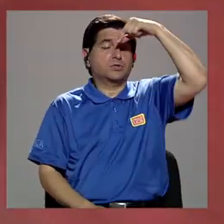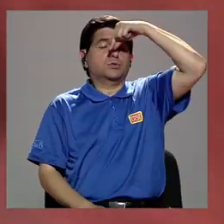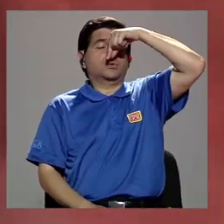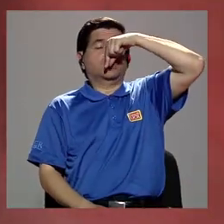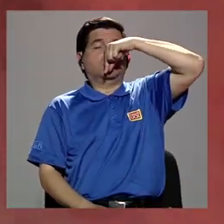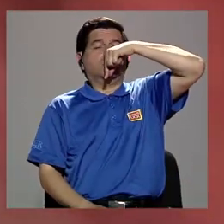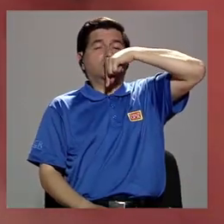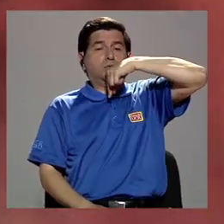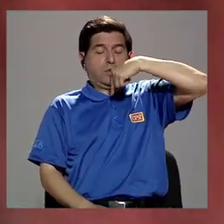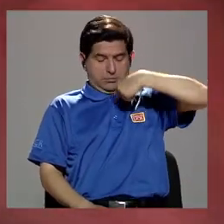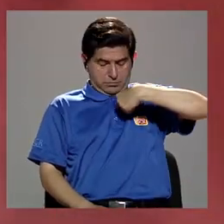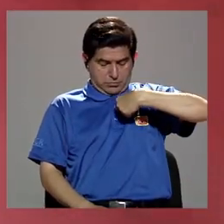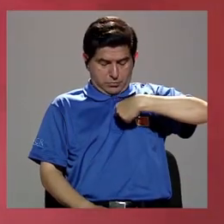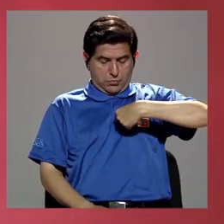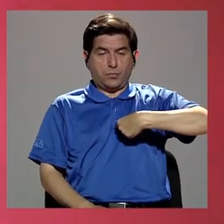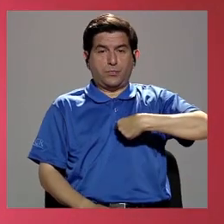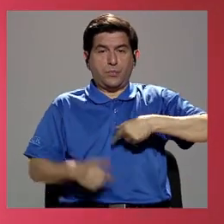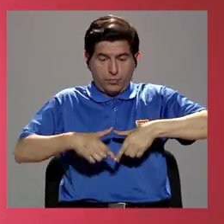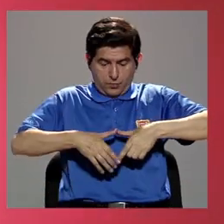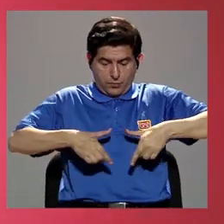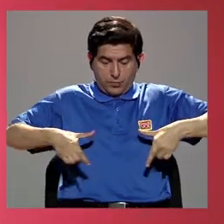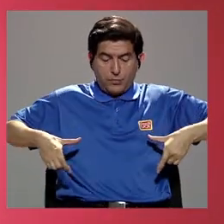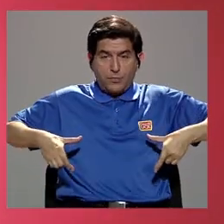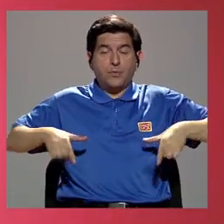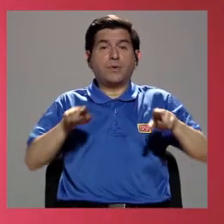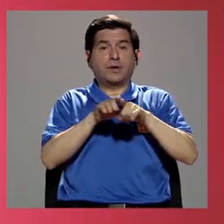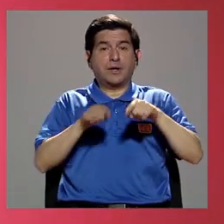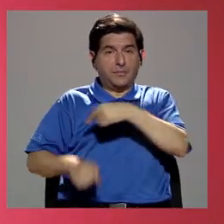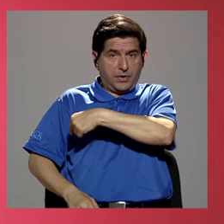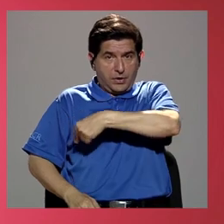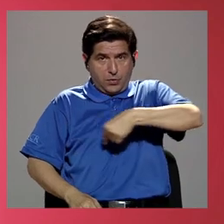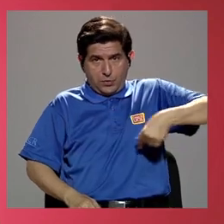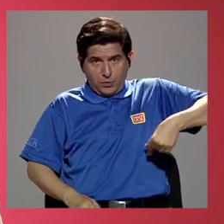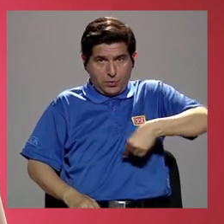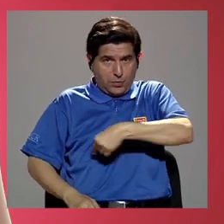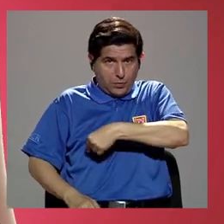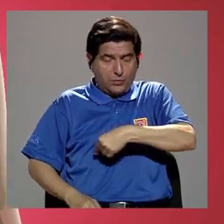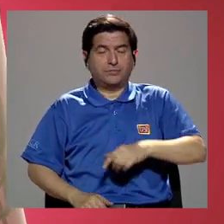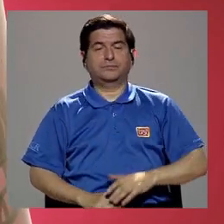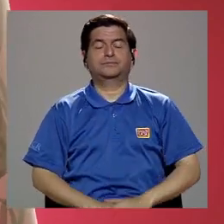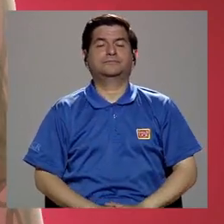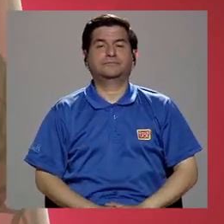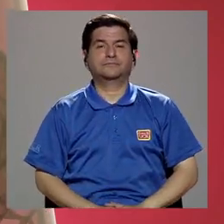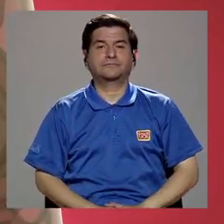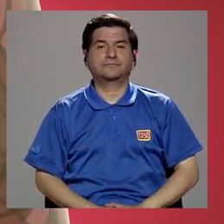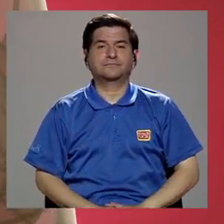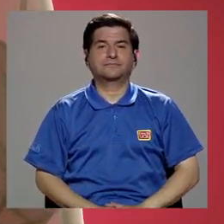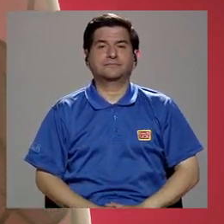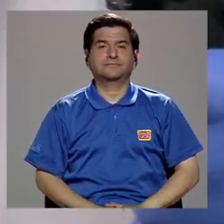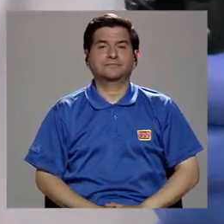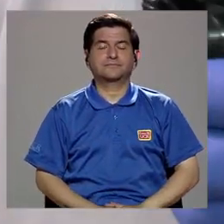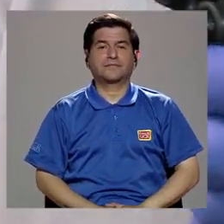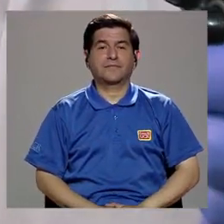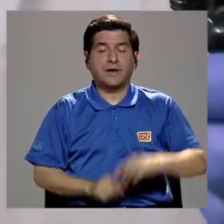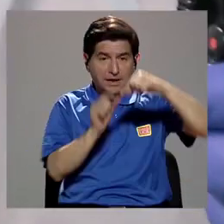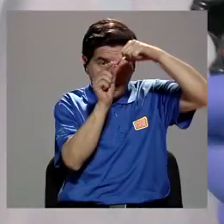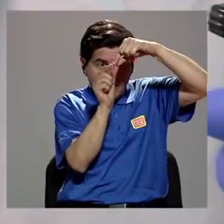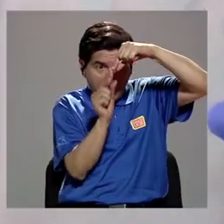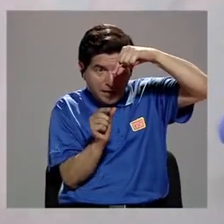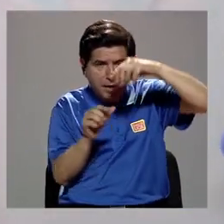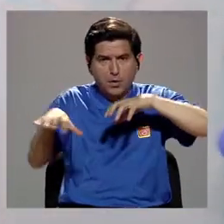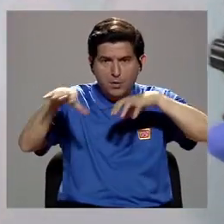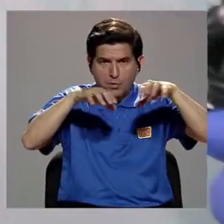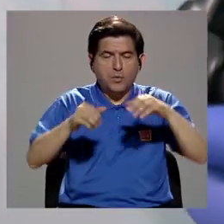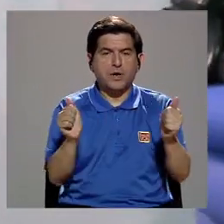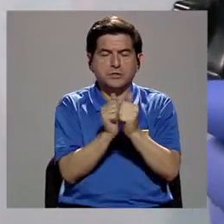tubo es el que viaja por el esófago, el estómago y puede llegar hasta el intestino delgado. El cable con la